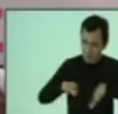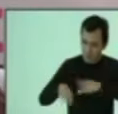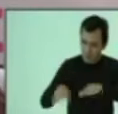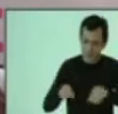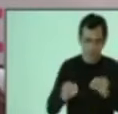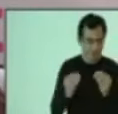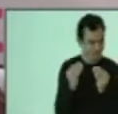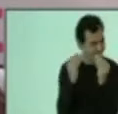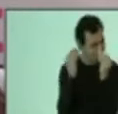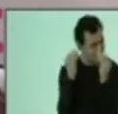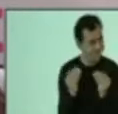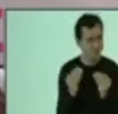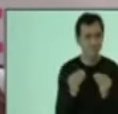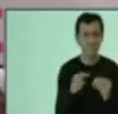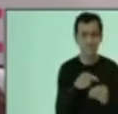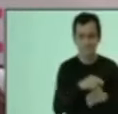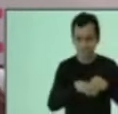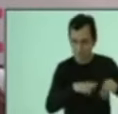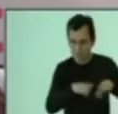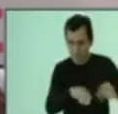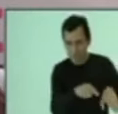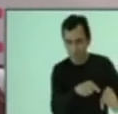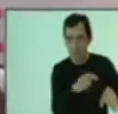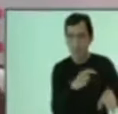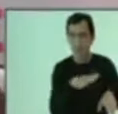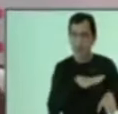que tenían los señores